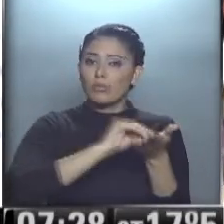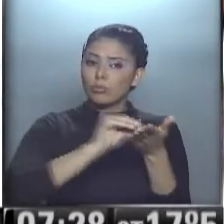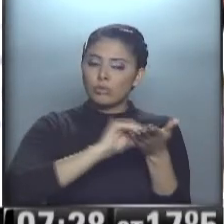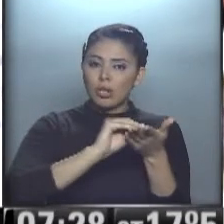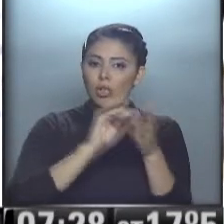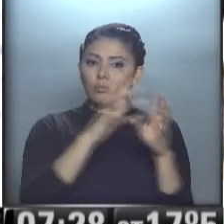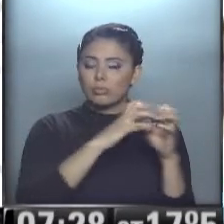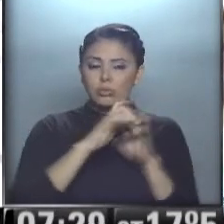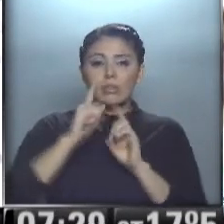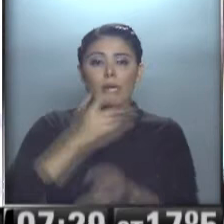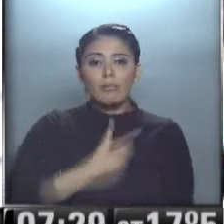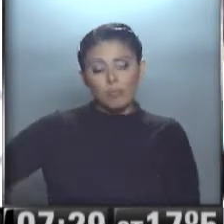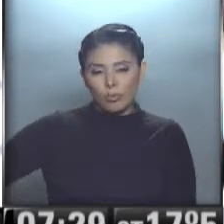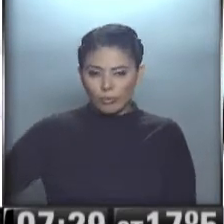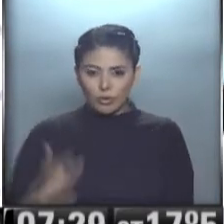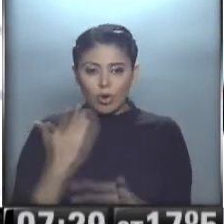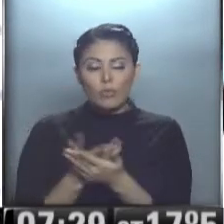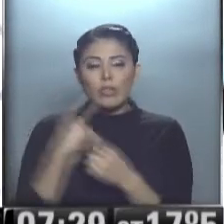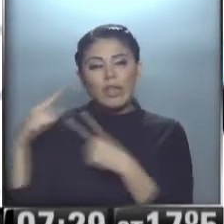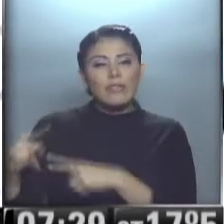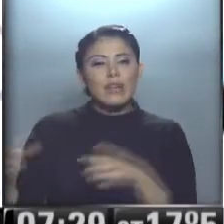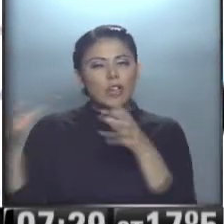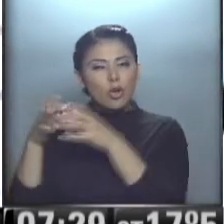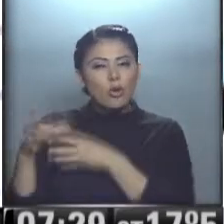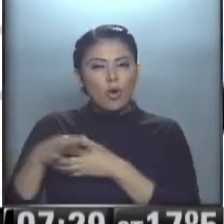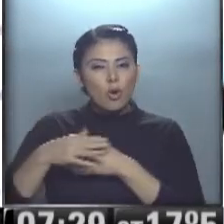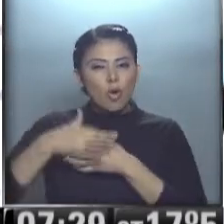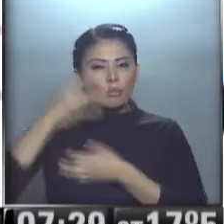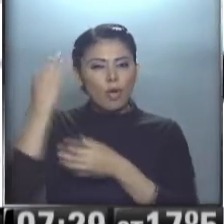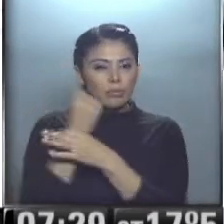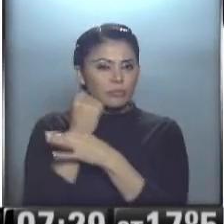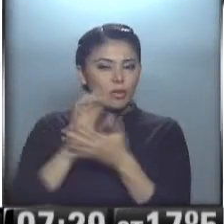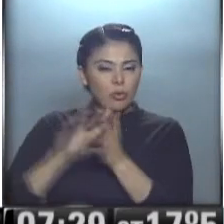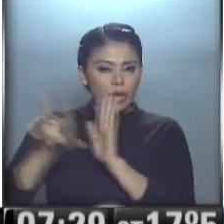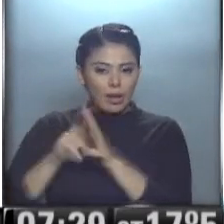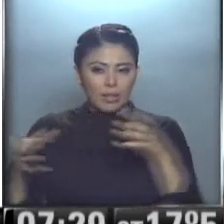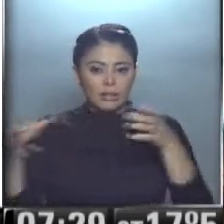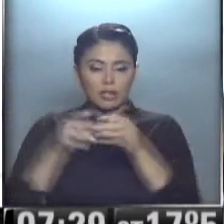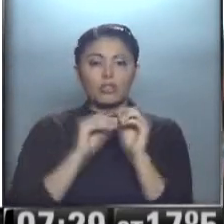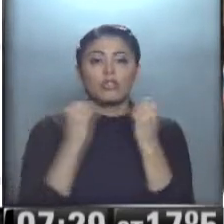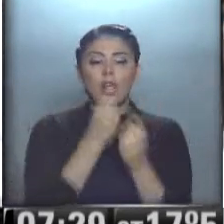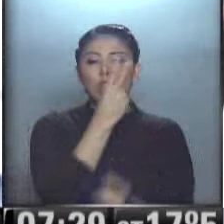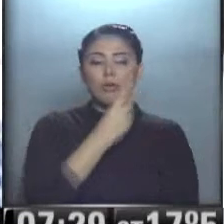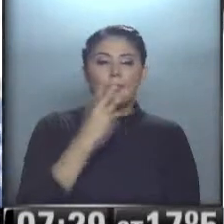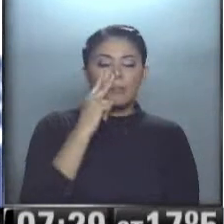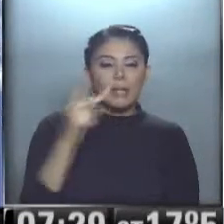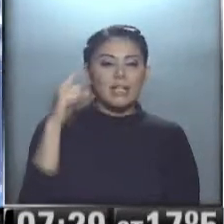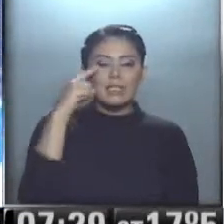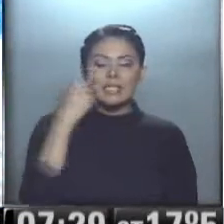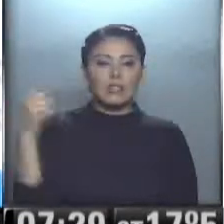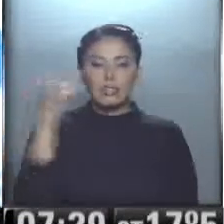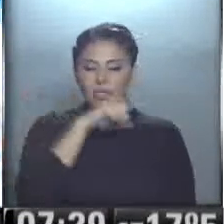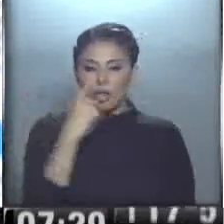y fue esbozado por el Poder Ejecutivo junto con distintos equipos de juristas y legisladores y consta de 2.171